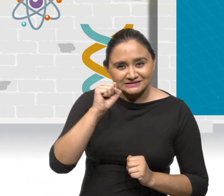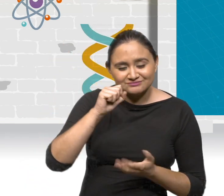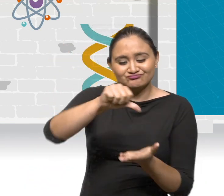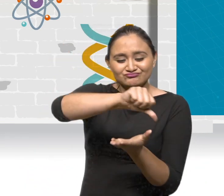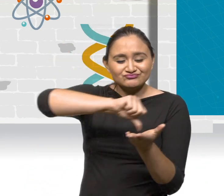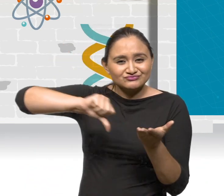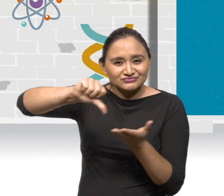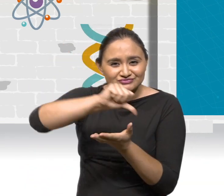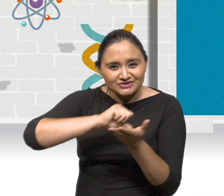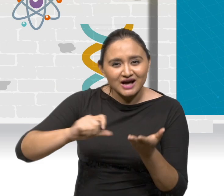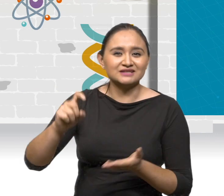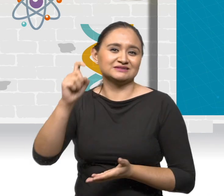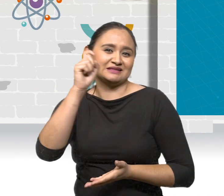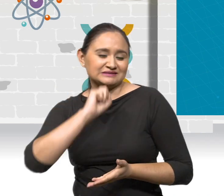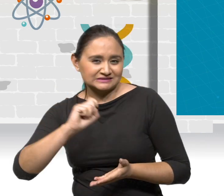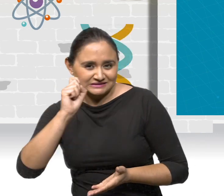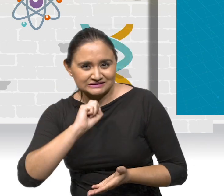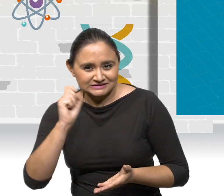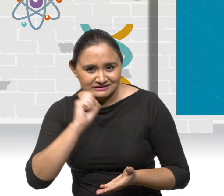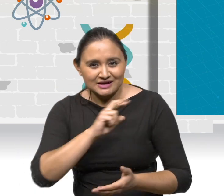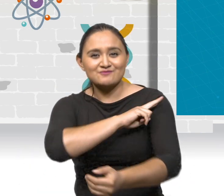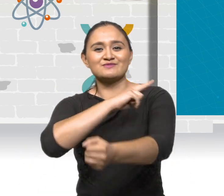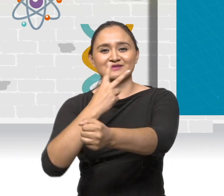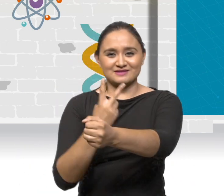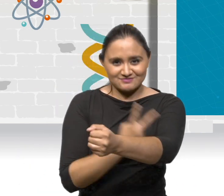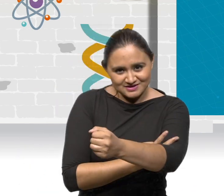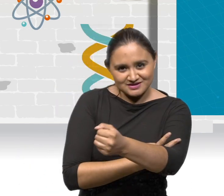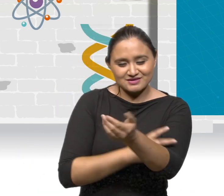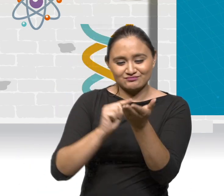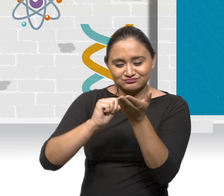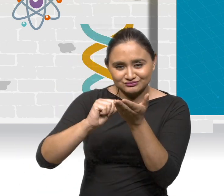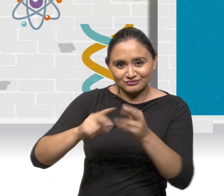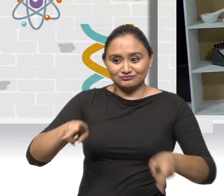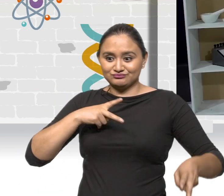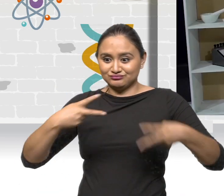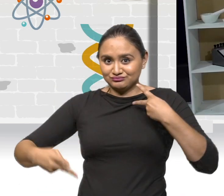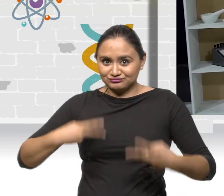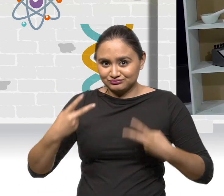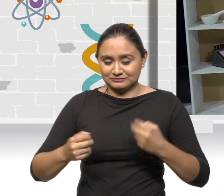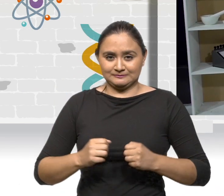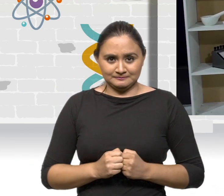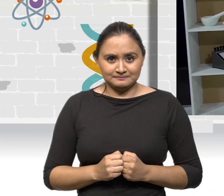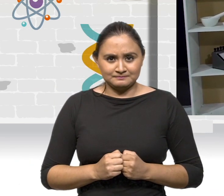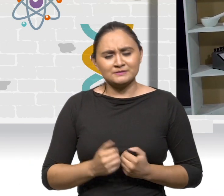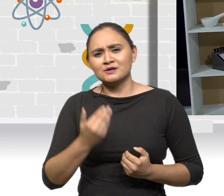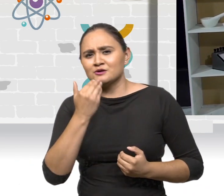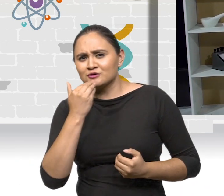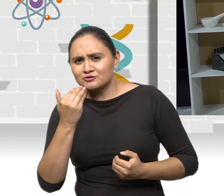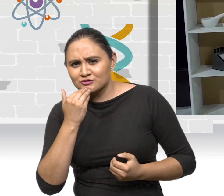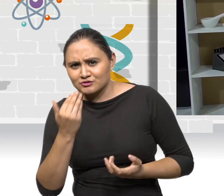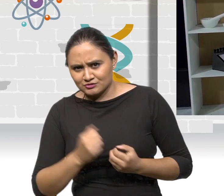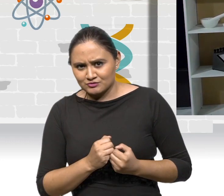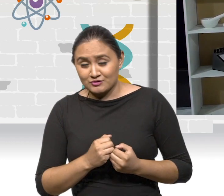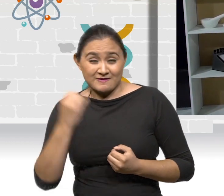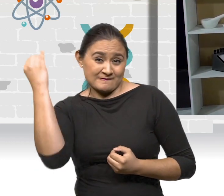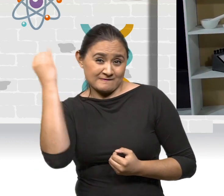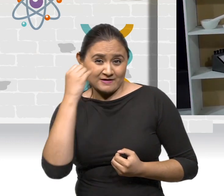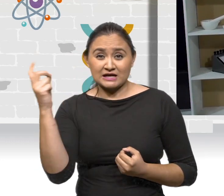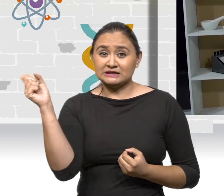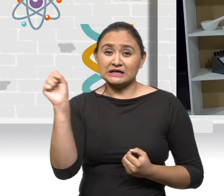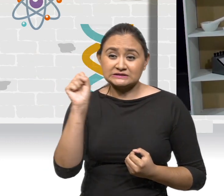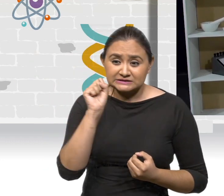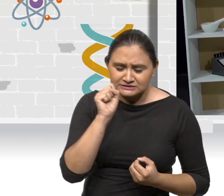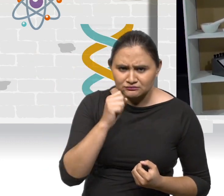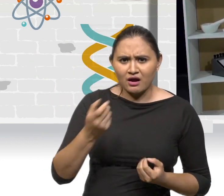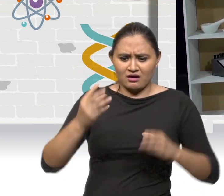las grasas, las proteínas, las vitaminas, las hormonas y las enzimas. Los hidratos de carbono son macromoléculas que son fuente de